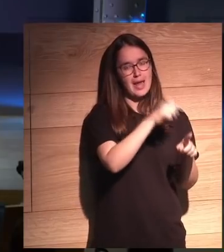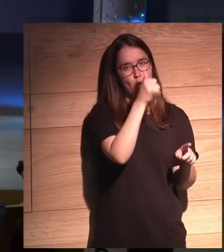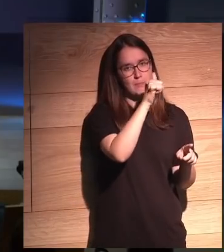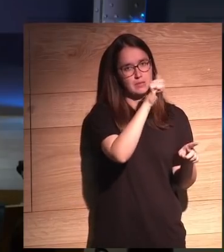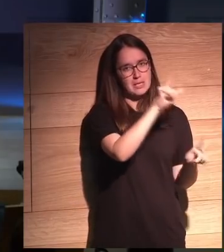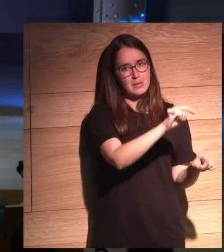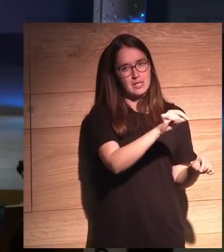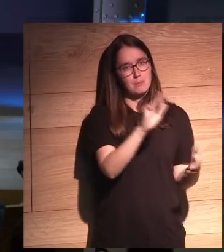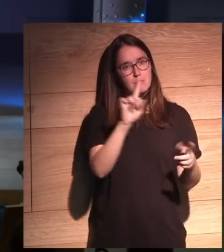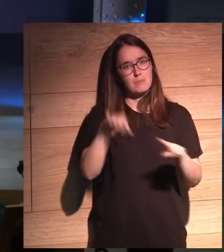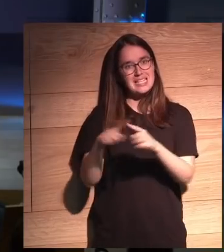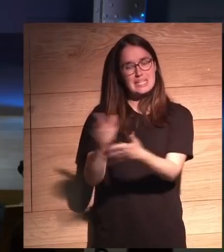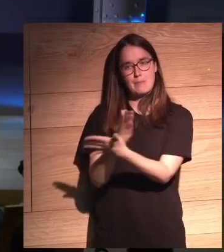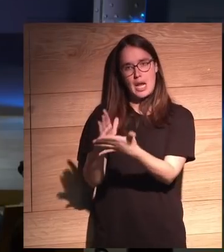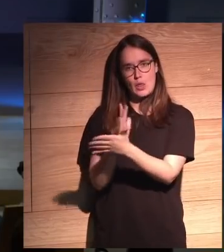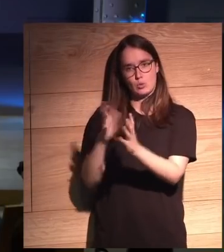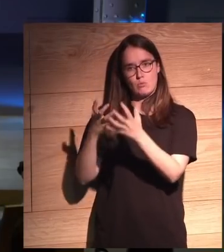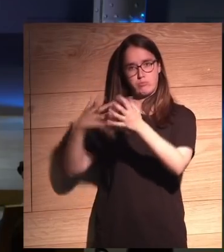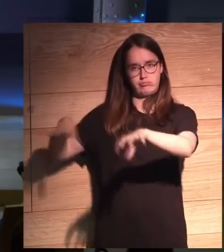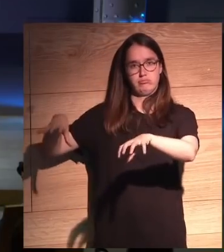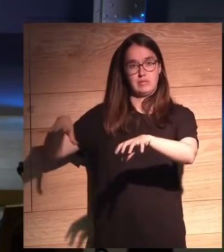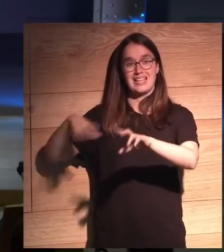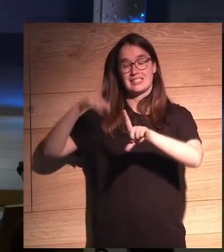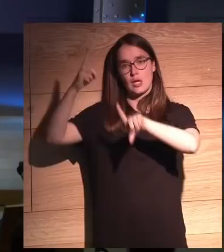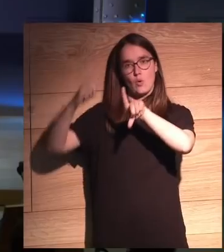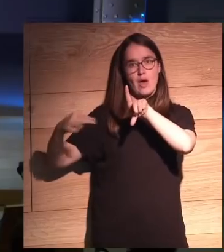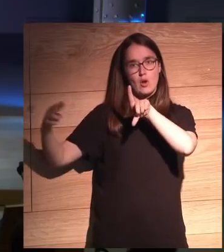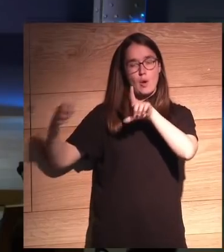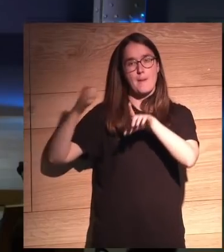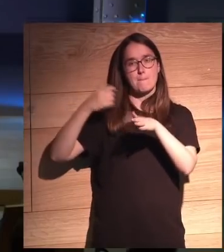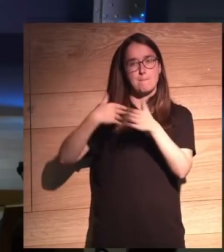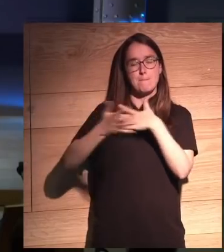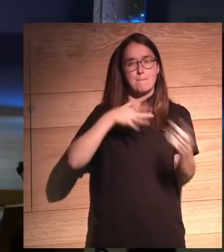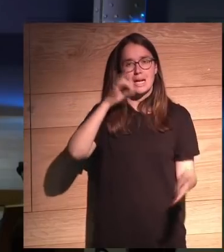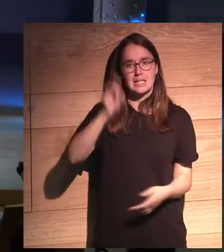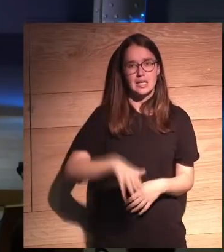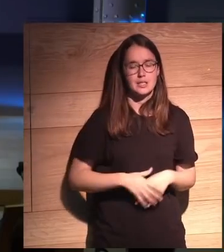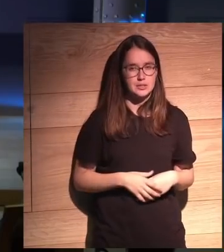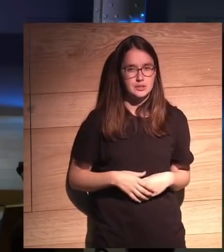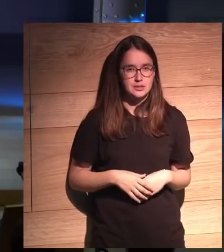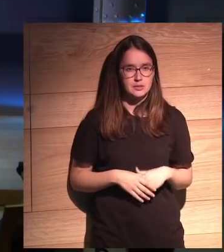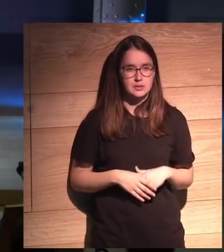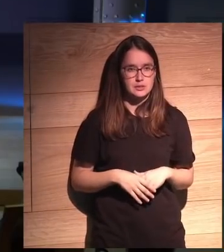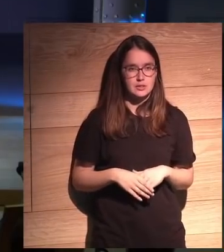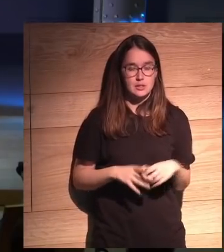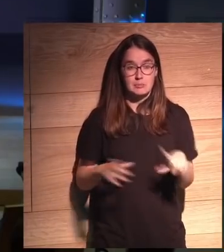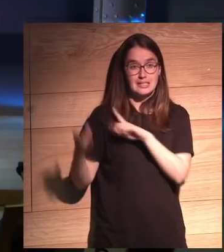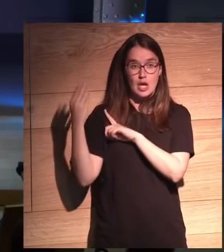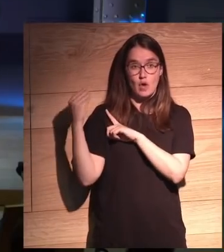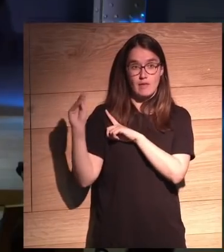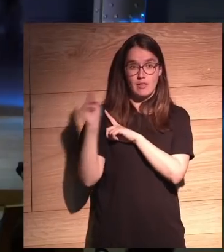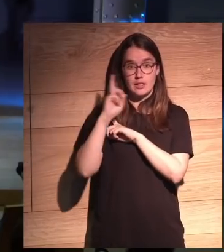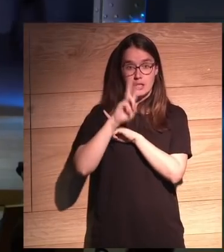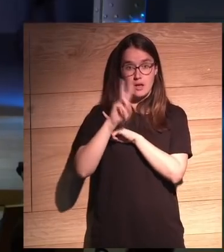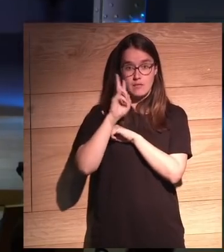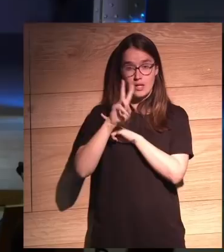y segregadas, además. Este cuadro lo pinta esta jovencita que veis